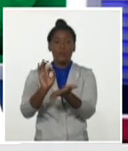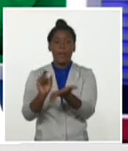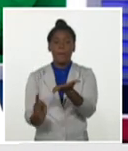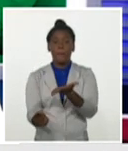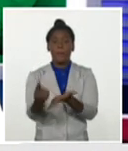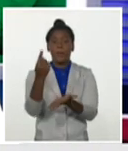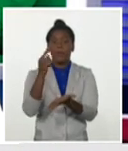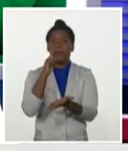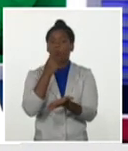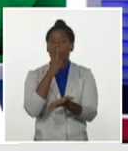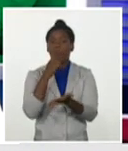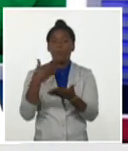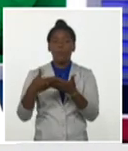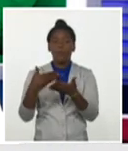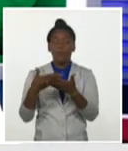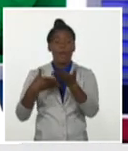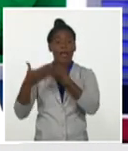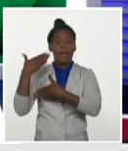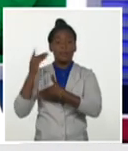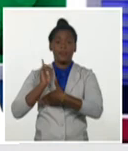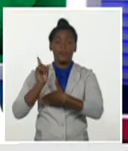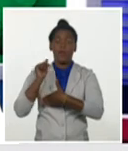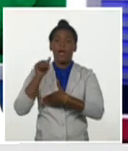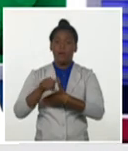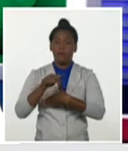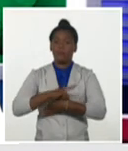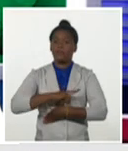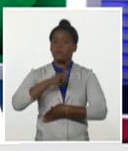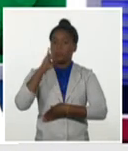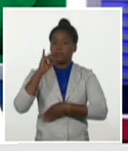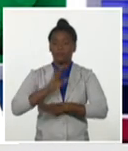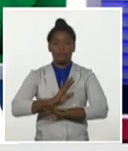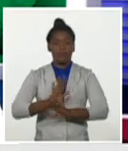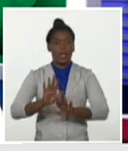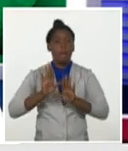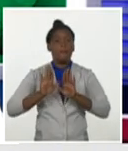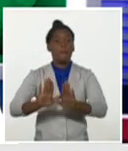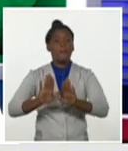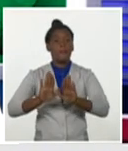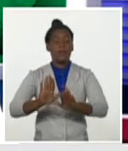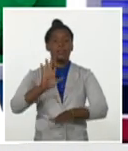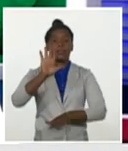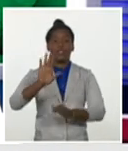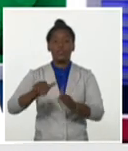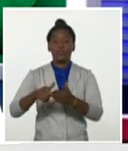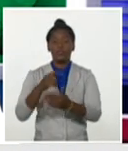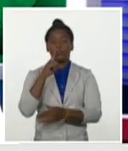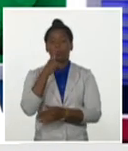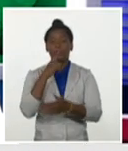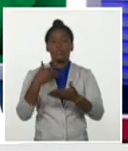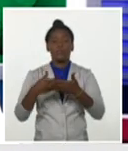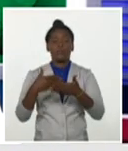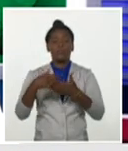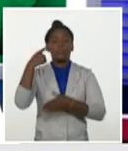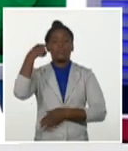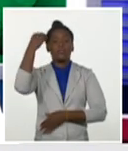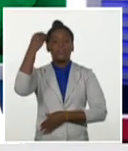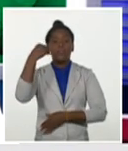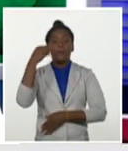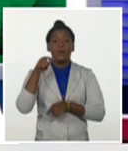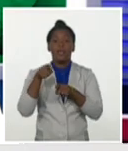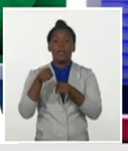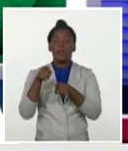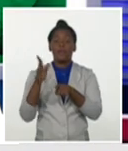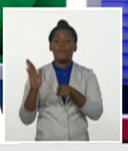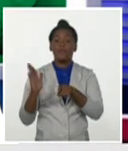cumplía, y el PCR al 5.º día, que nos permite identificar casos que vienen